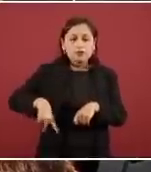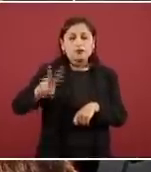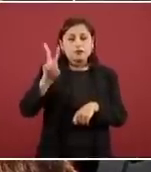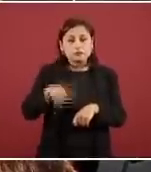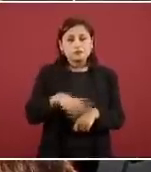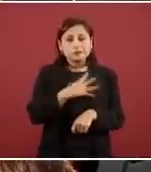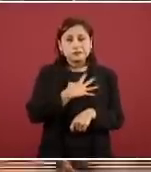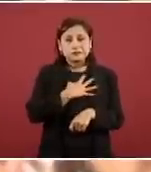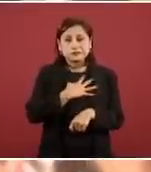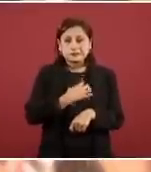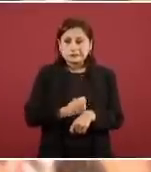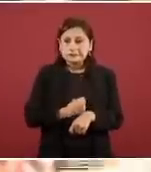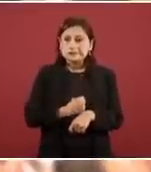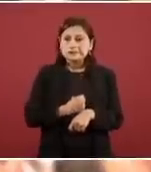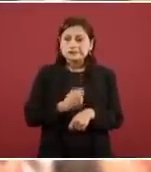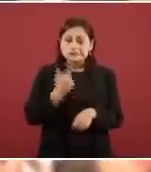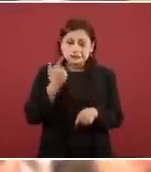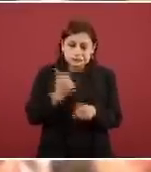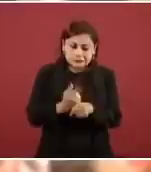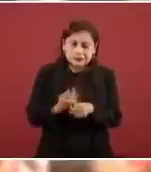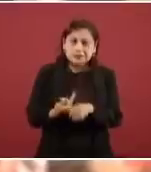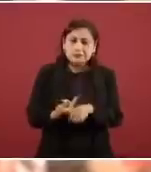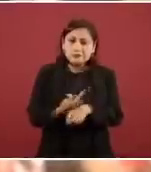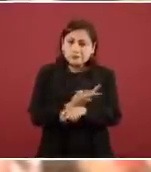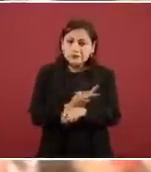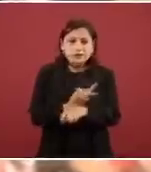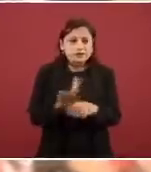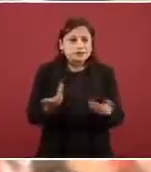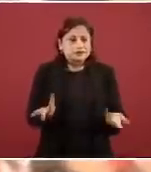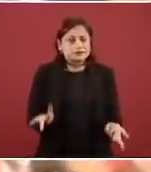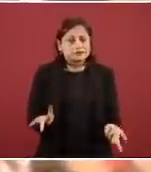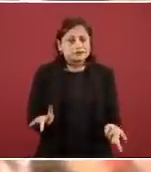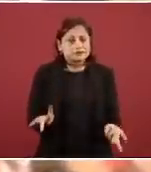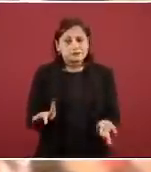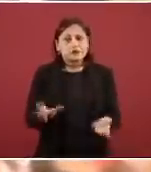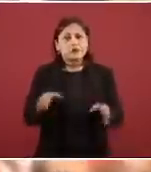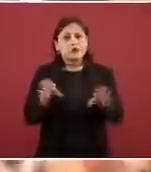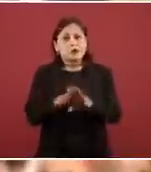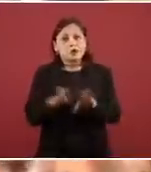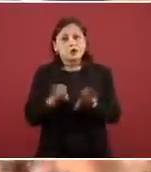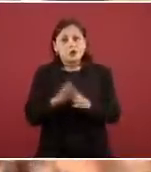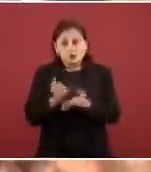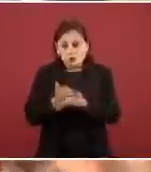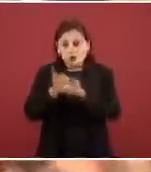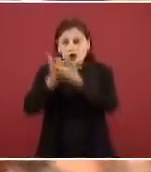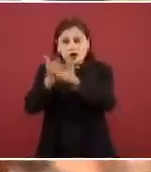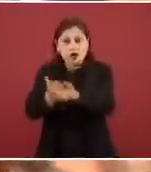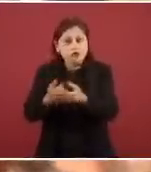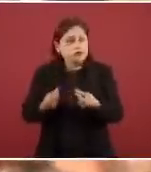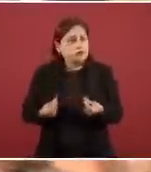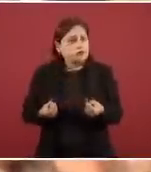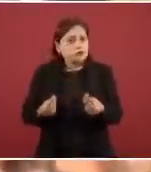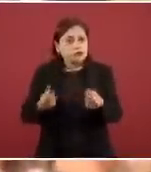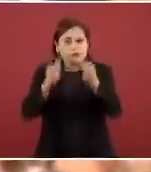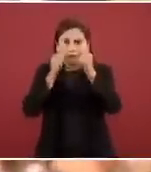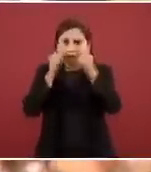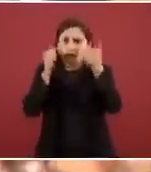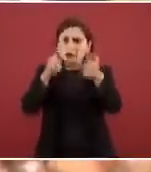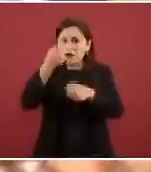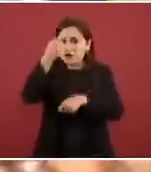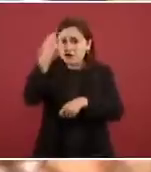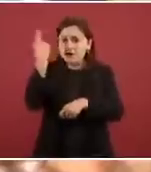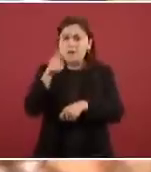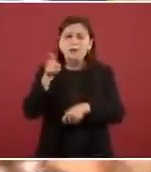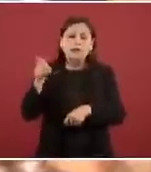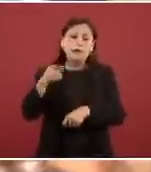las condiciones y ver si se puede agilizar el caso de don José Guadalupe para que se le pueda operar, porque